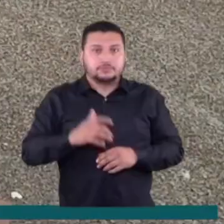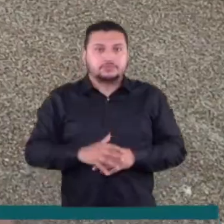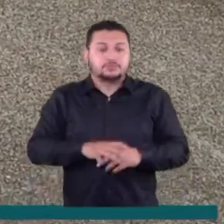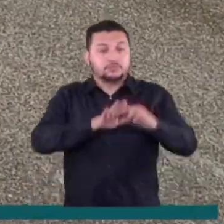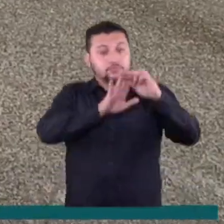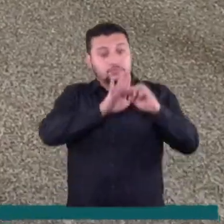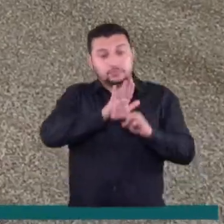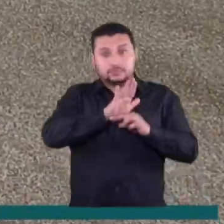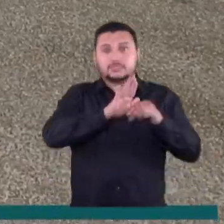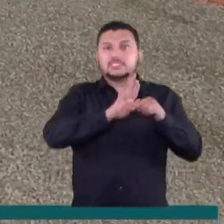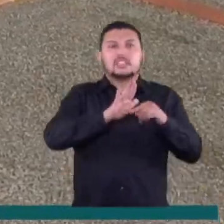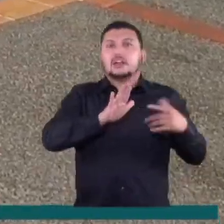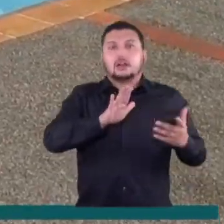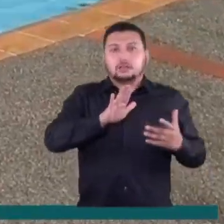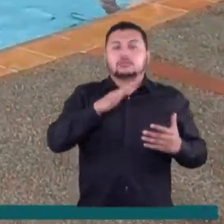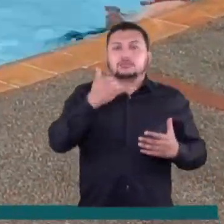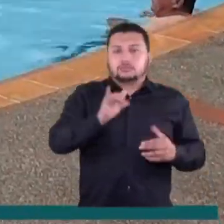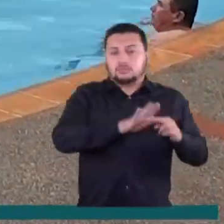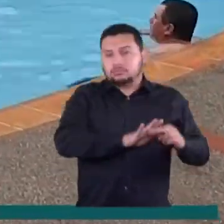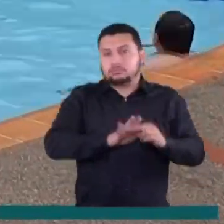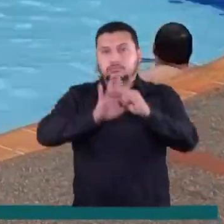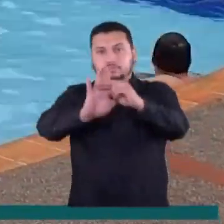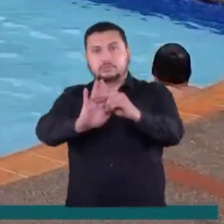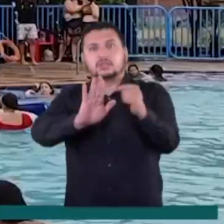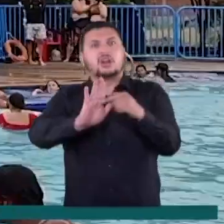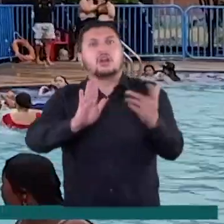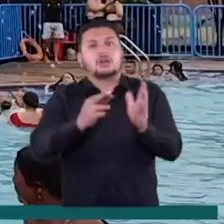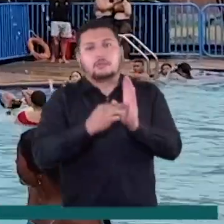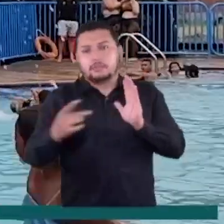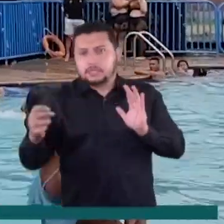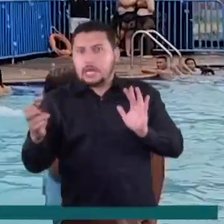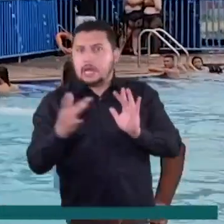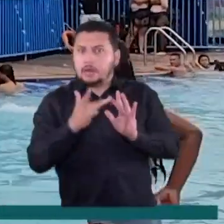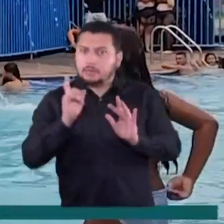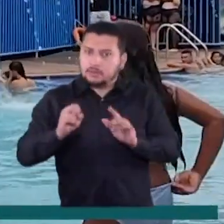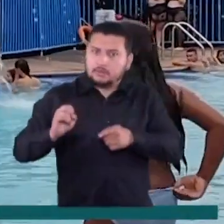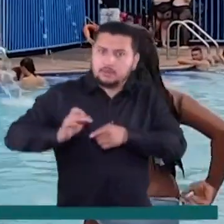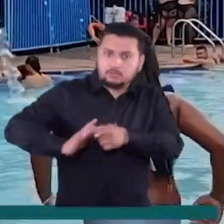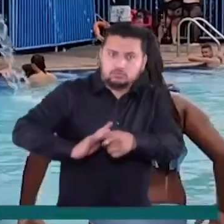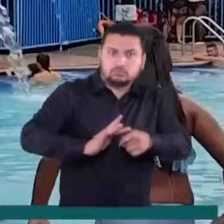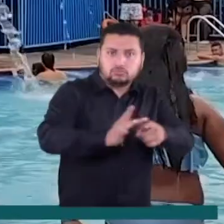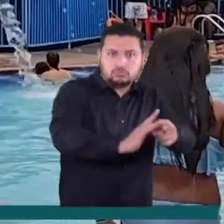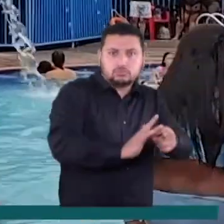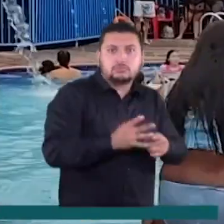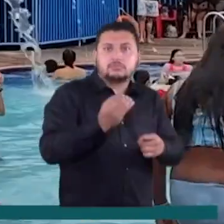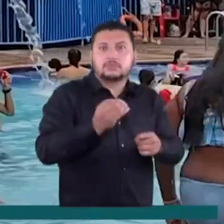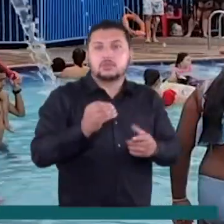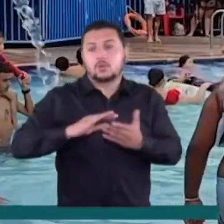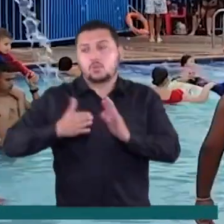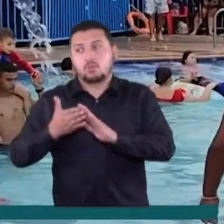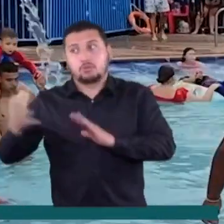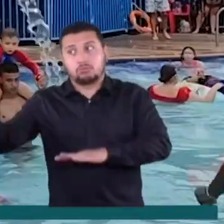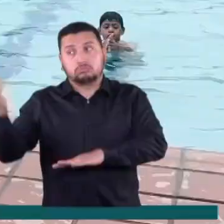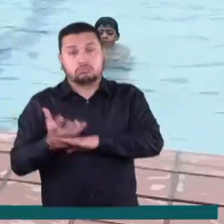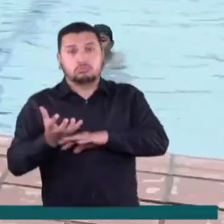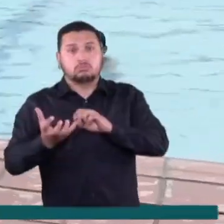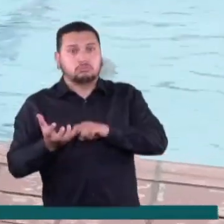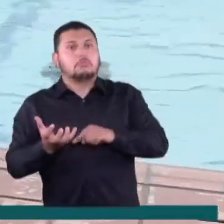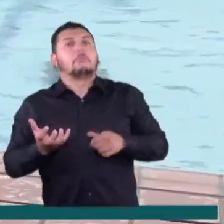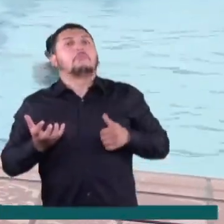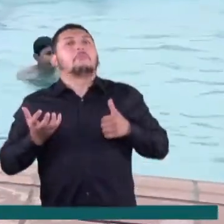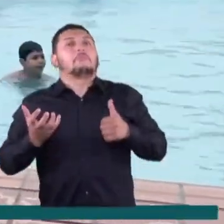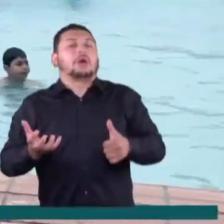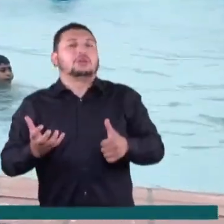normativa se establecen una serie de parámetros para que el uso de las piscinas sea adecuado y la población no corra riesgo a la hora de